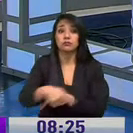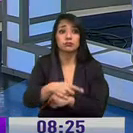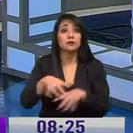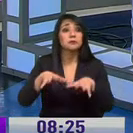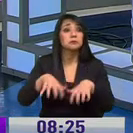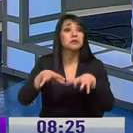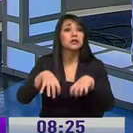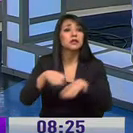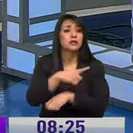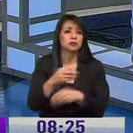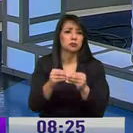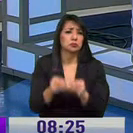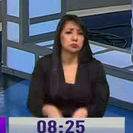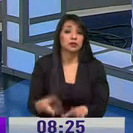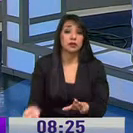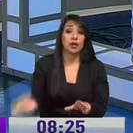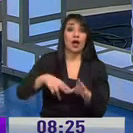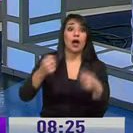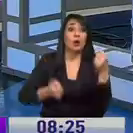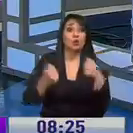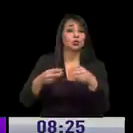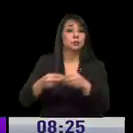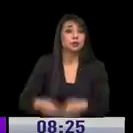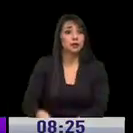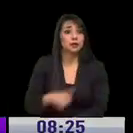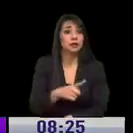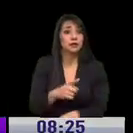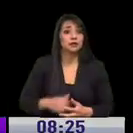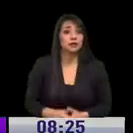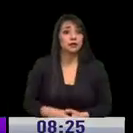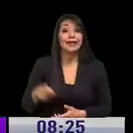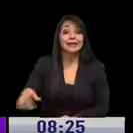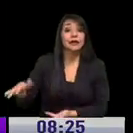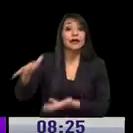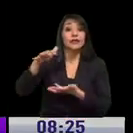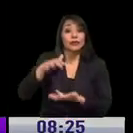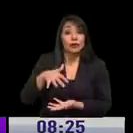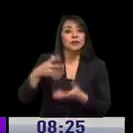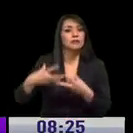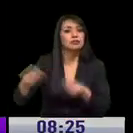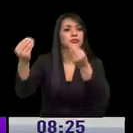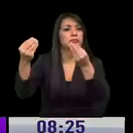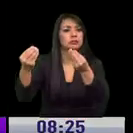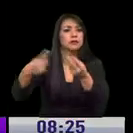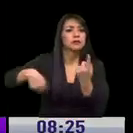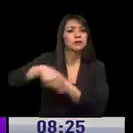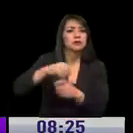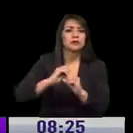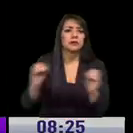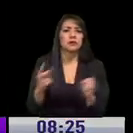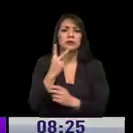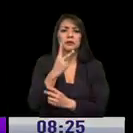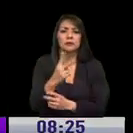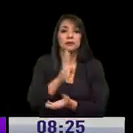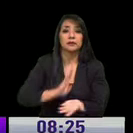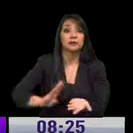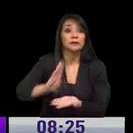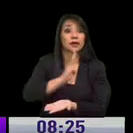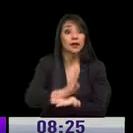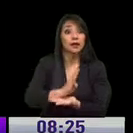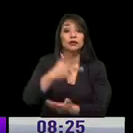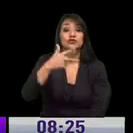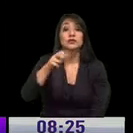preciosura que se le subió en el auto. Póngale, por favor. Que le adoptó. Que le adoptó, se acaba de salir y no regresa. En el barrio donde vive la Chelita,